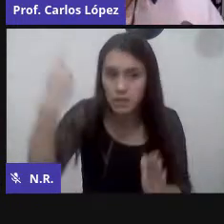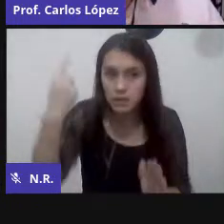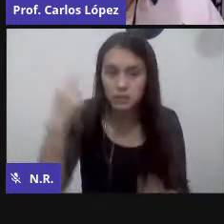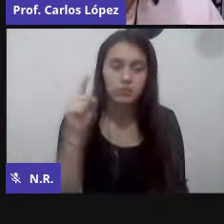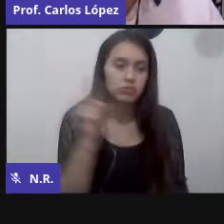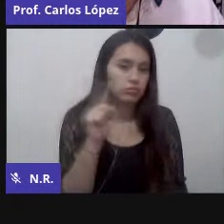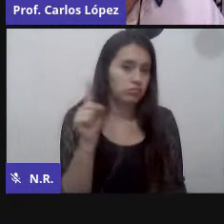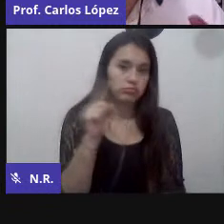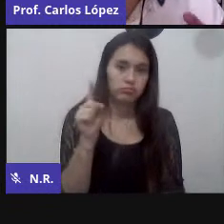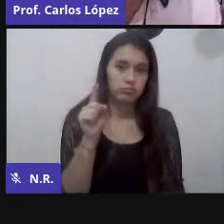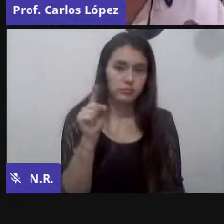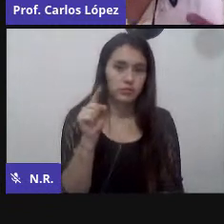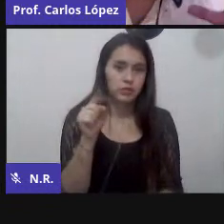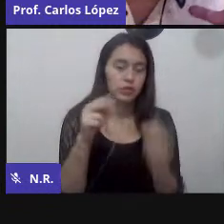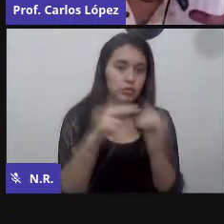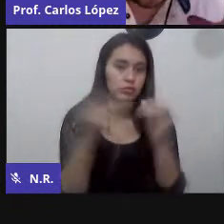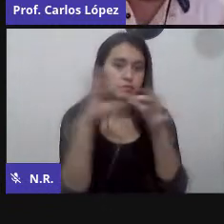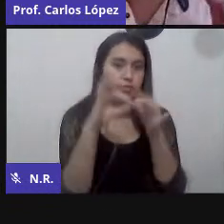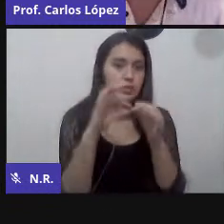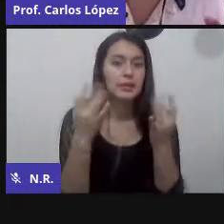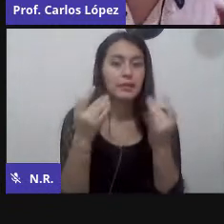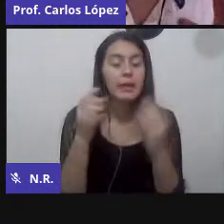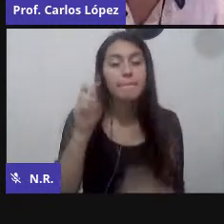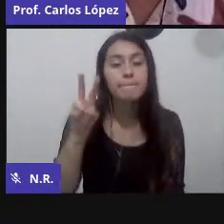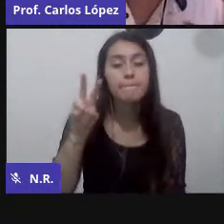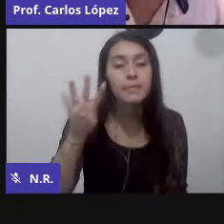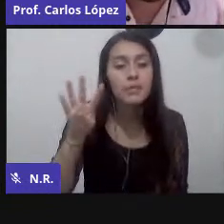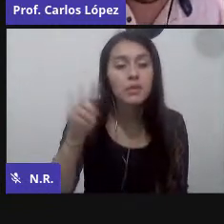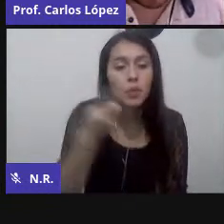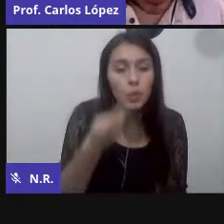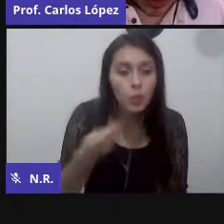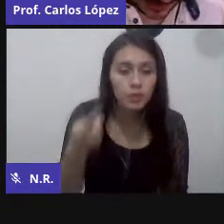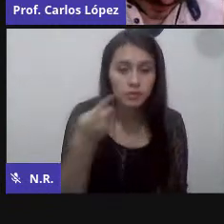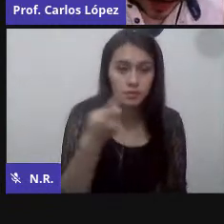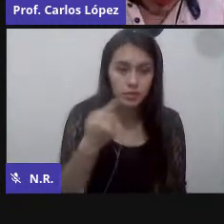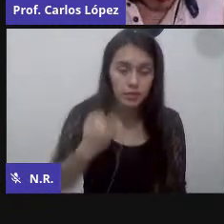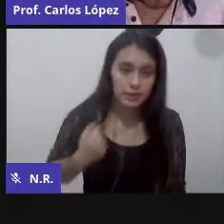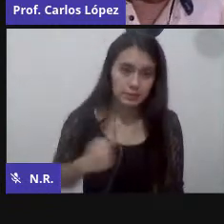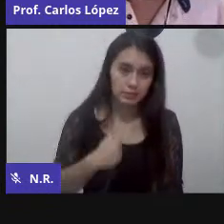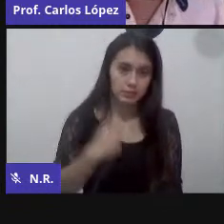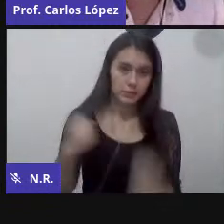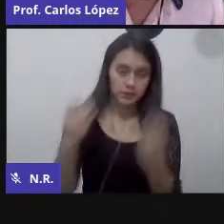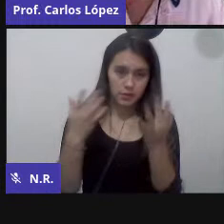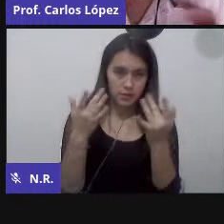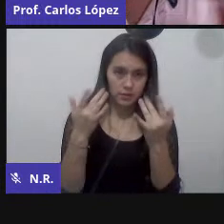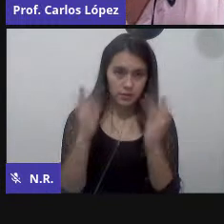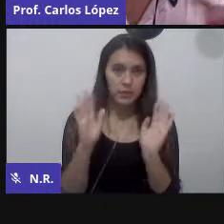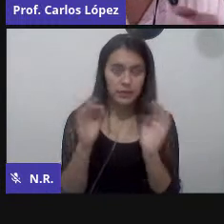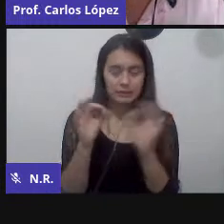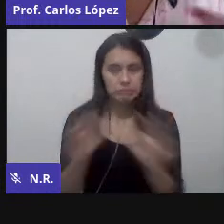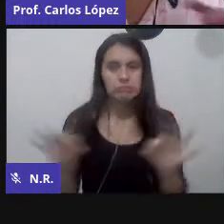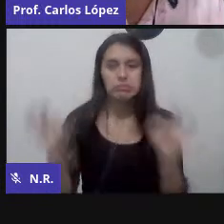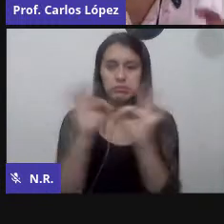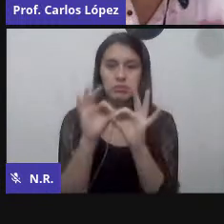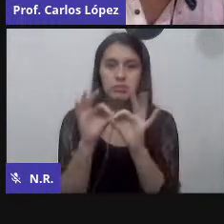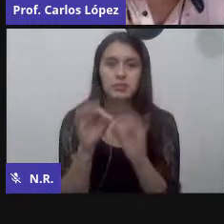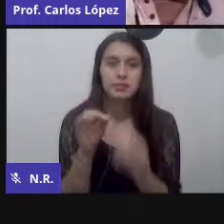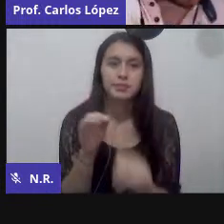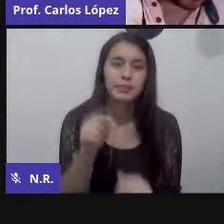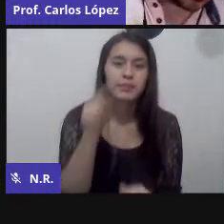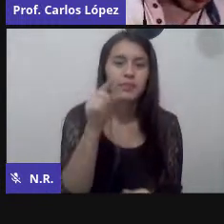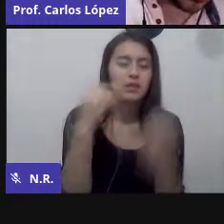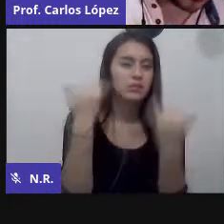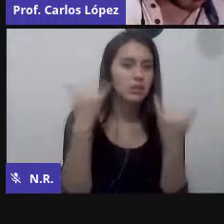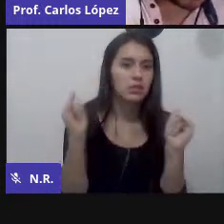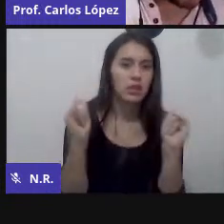StreamYard para YouTube. Tiene que esperar 24 horas esa validación. Eso es muy importante. ¿Sí? Este ya está conectado con YouTube, ya